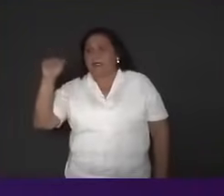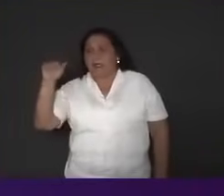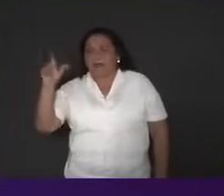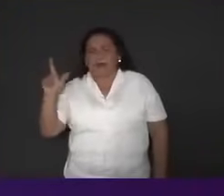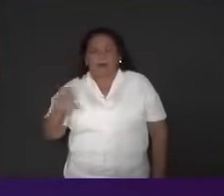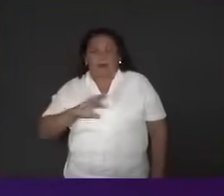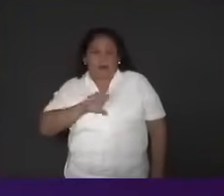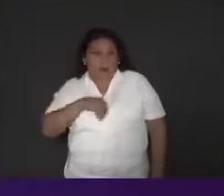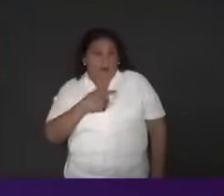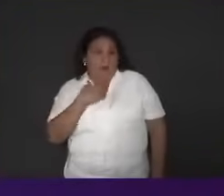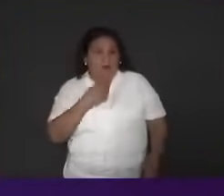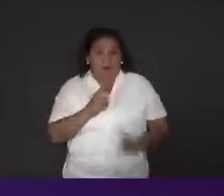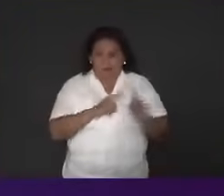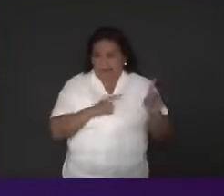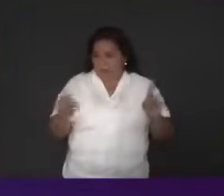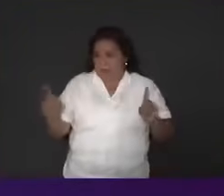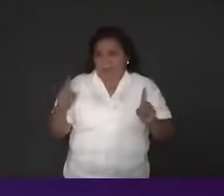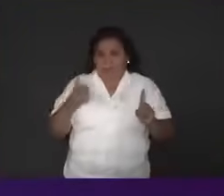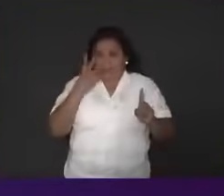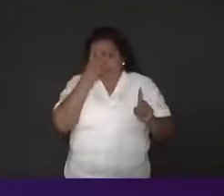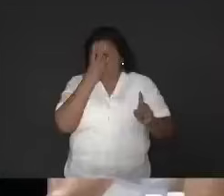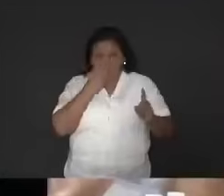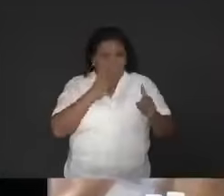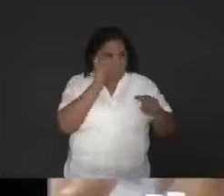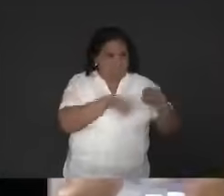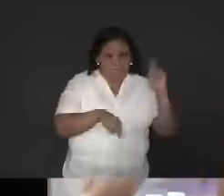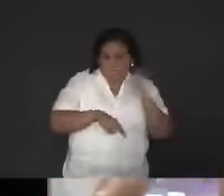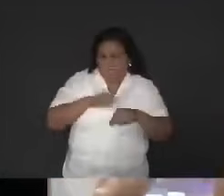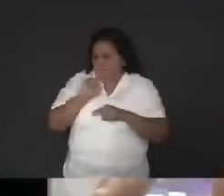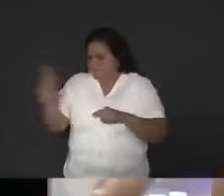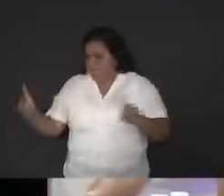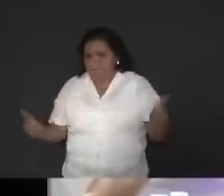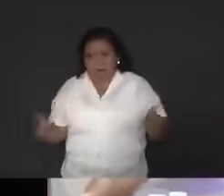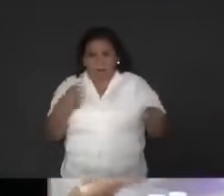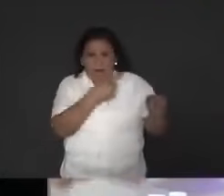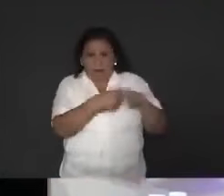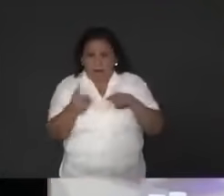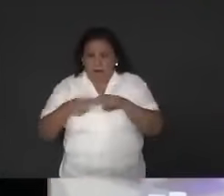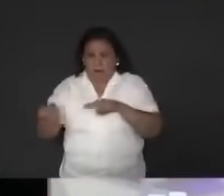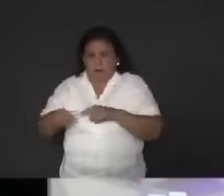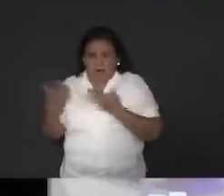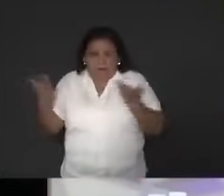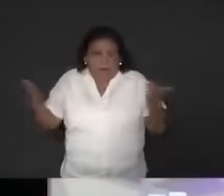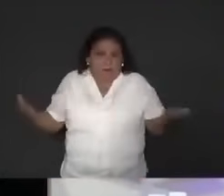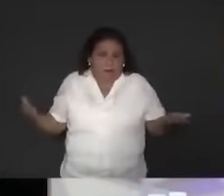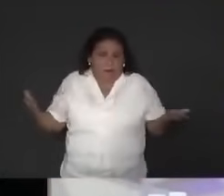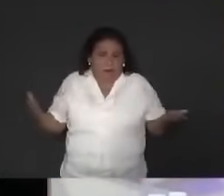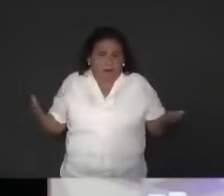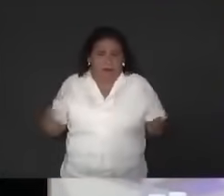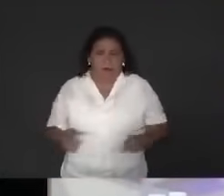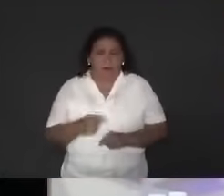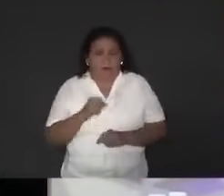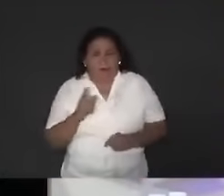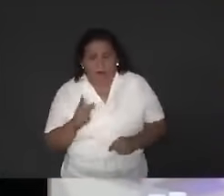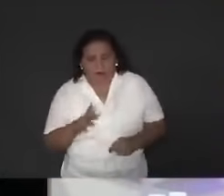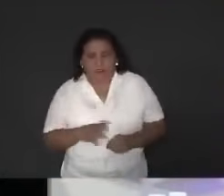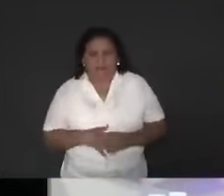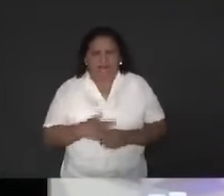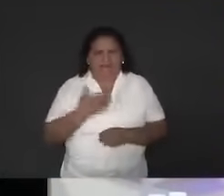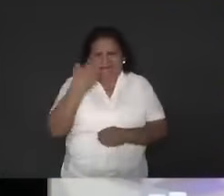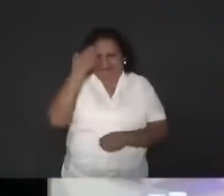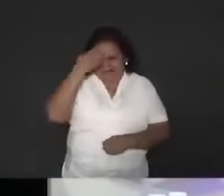de este espacio es que se desenmascaran los que pagan las pautas en contra de las distintas candidaturas. No te dejes engañar, vienen